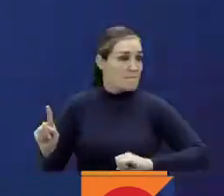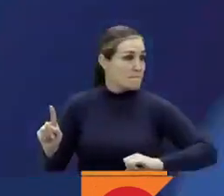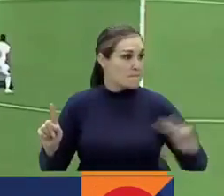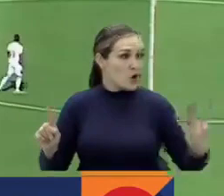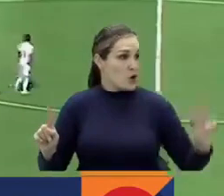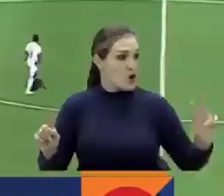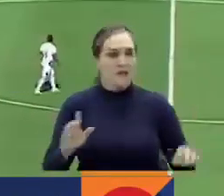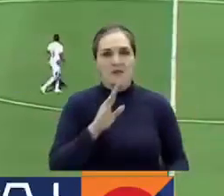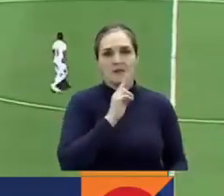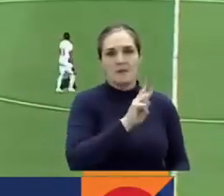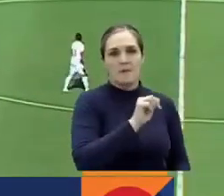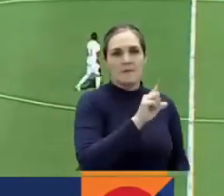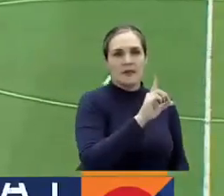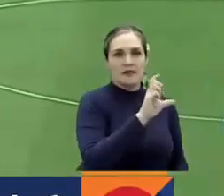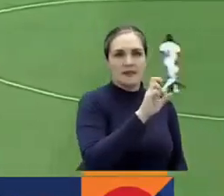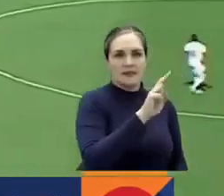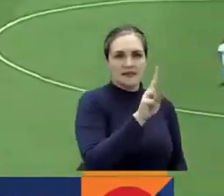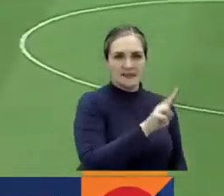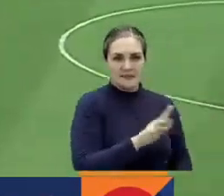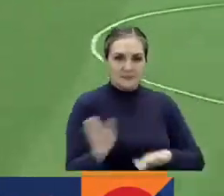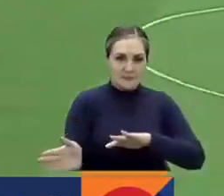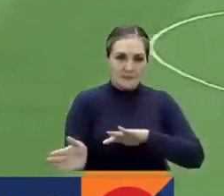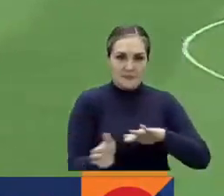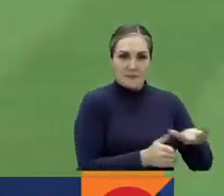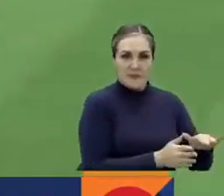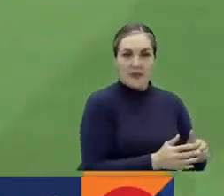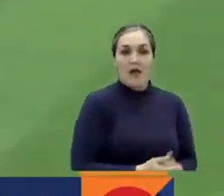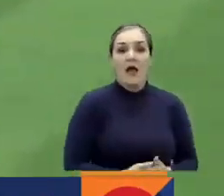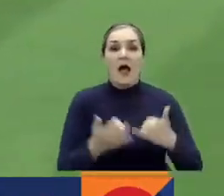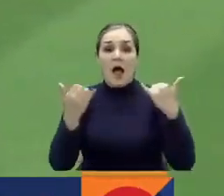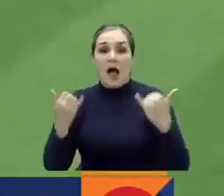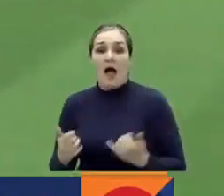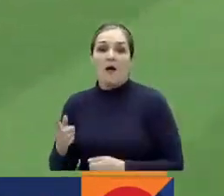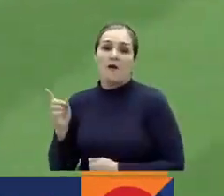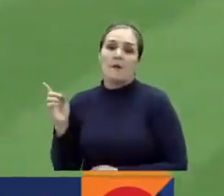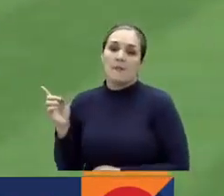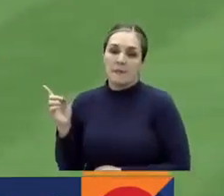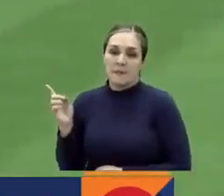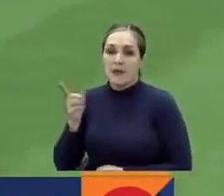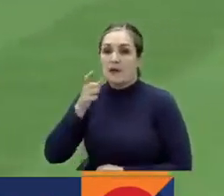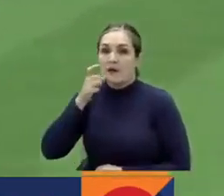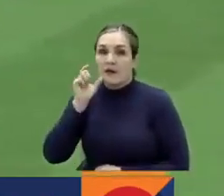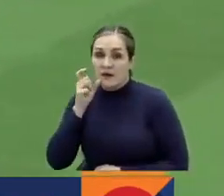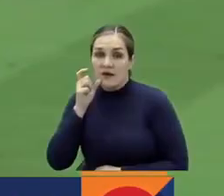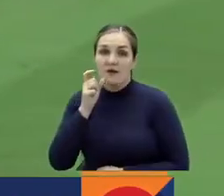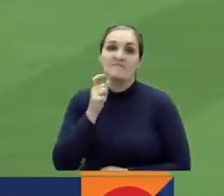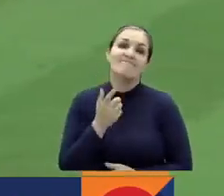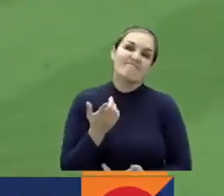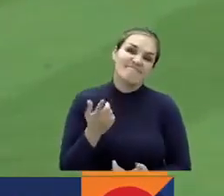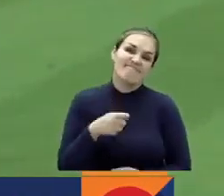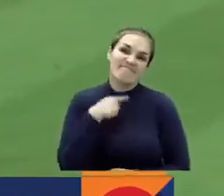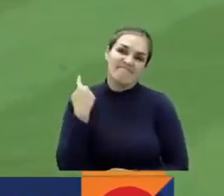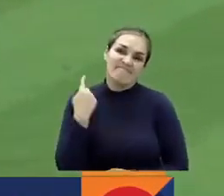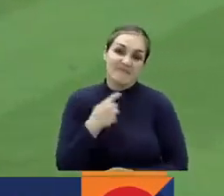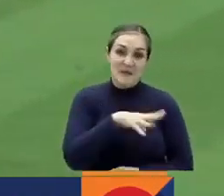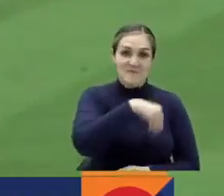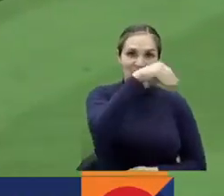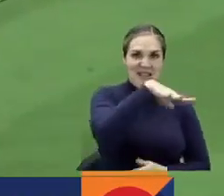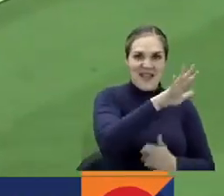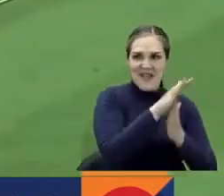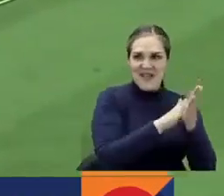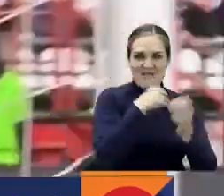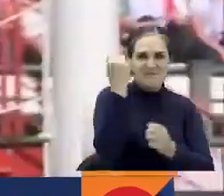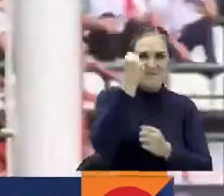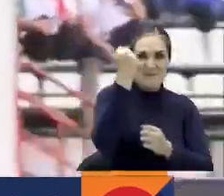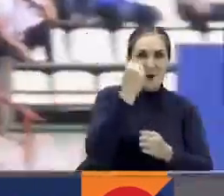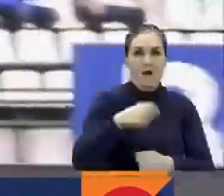84, el ex Deportivo Independiente Medellín y Boyacá Chico para el 2-1 final. El Once Caldas no camina bien y eso lo sabe el Unión Magdalena, que comenzaba acá con